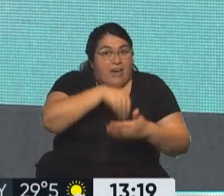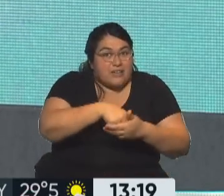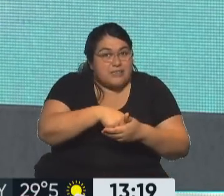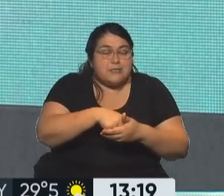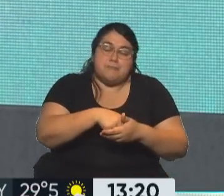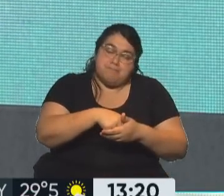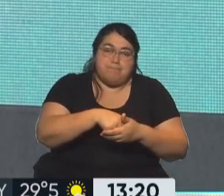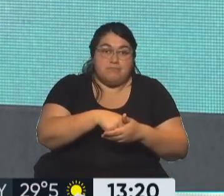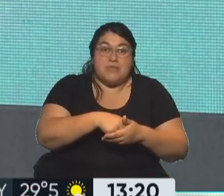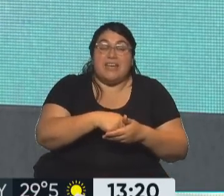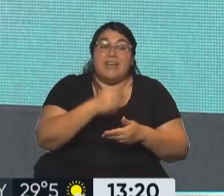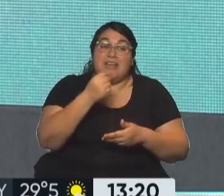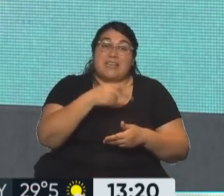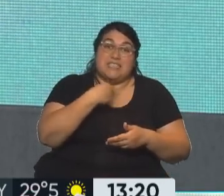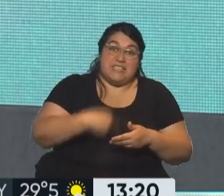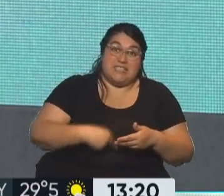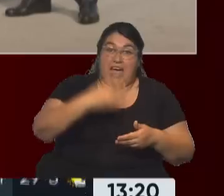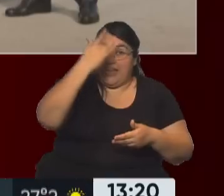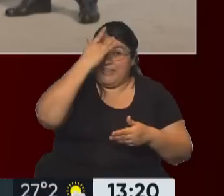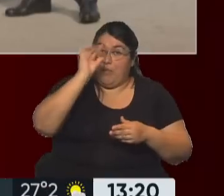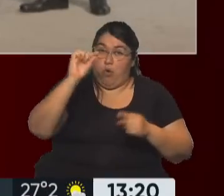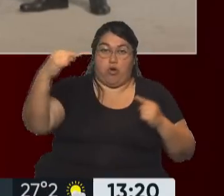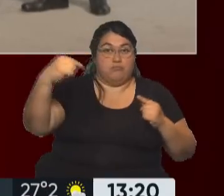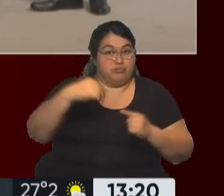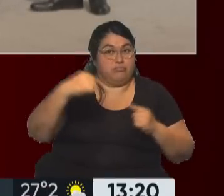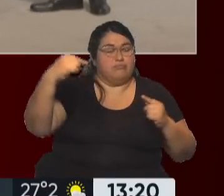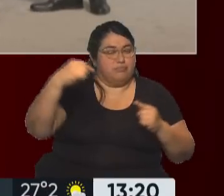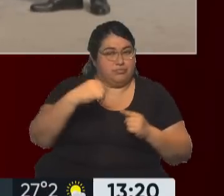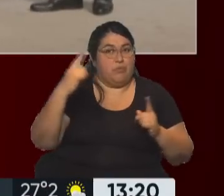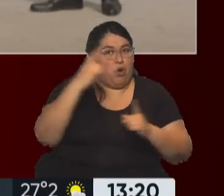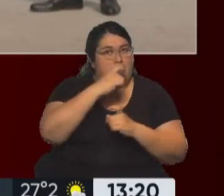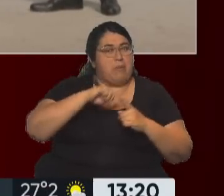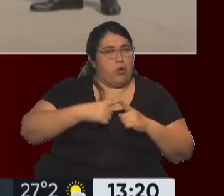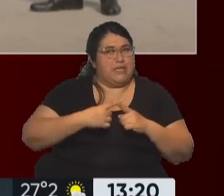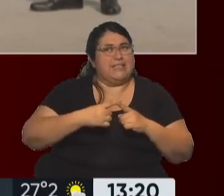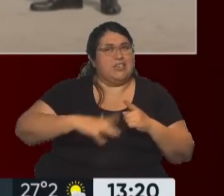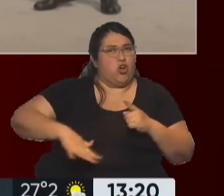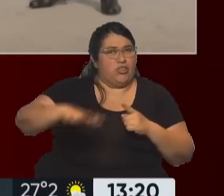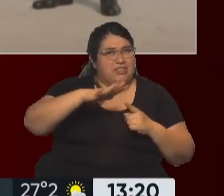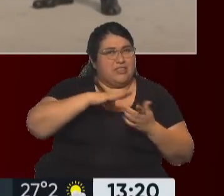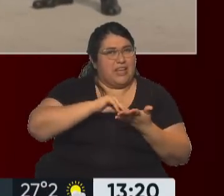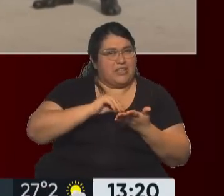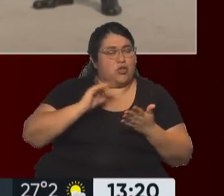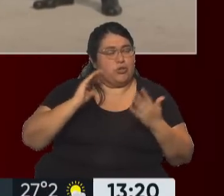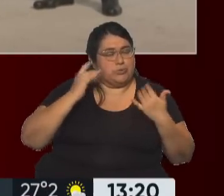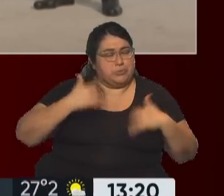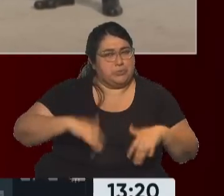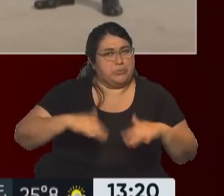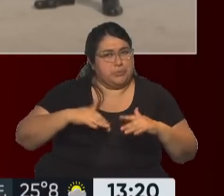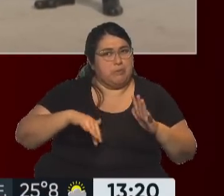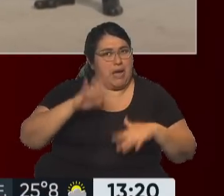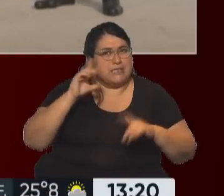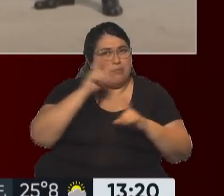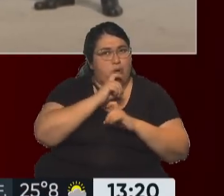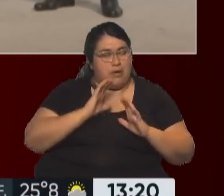con India las cosas no están del todo bien, digamos, vienen teniendo una disputa geopolítica y territorial cada vez más